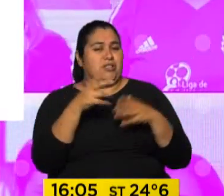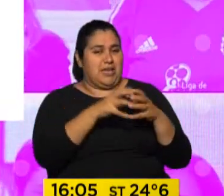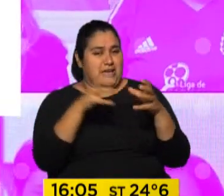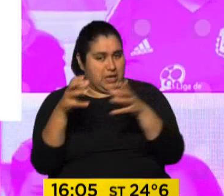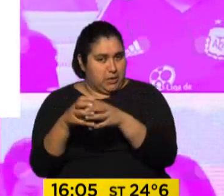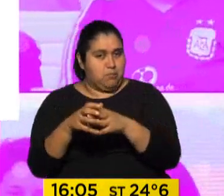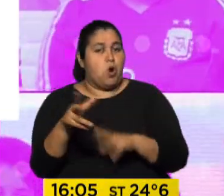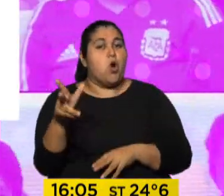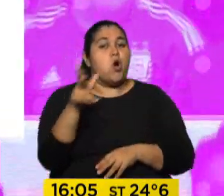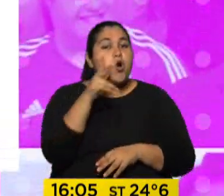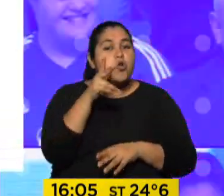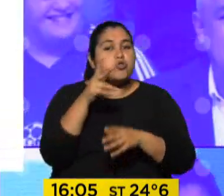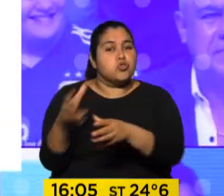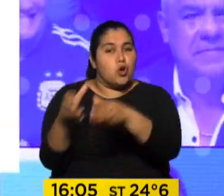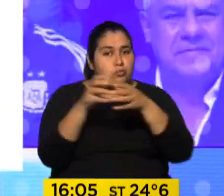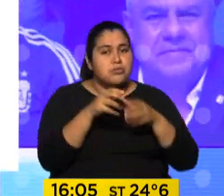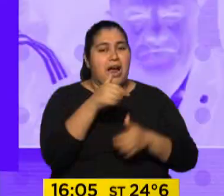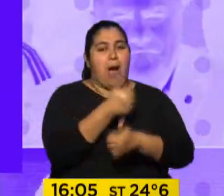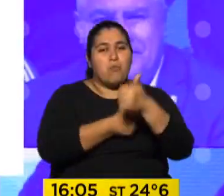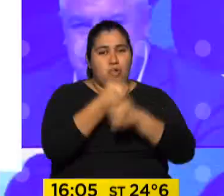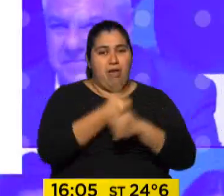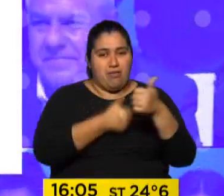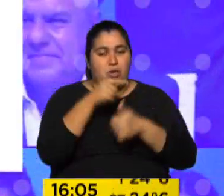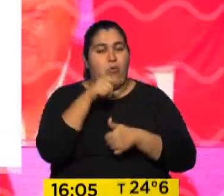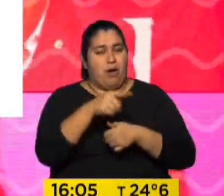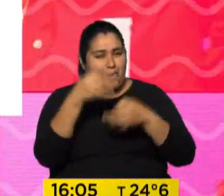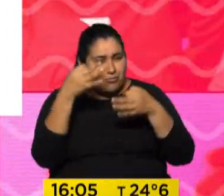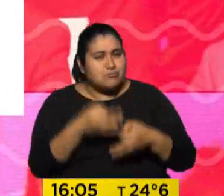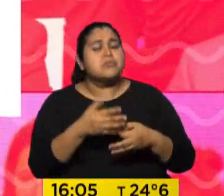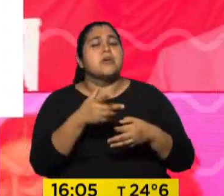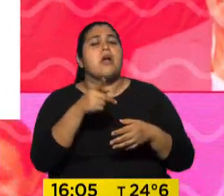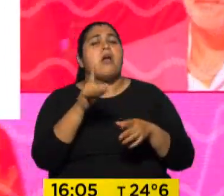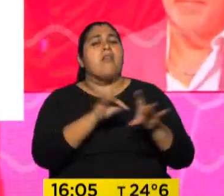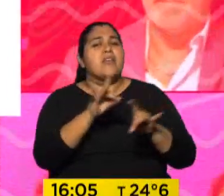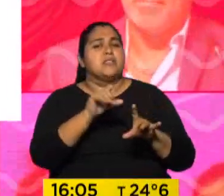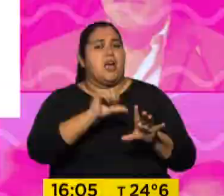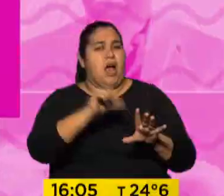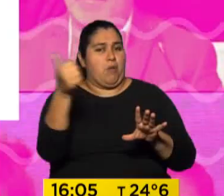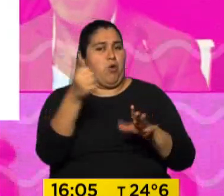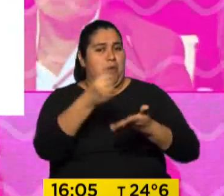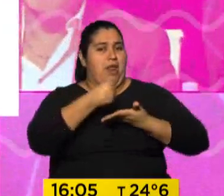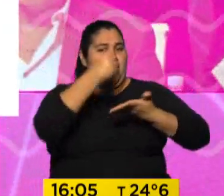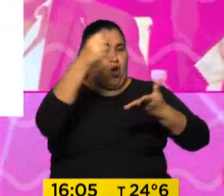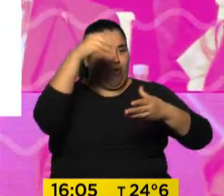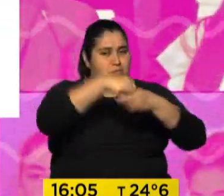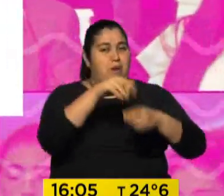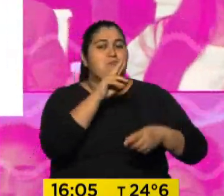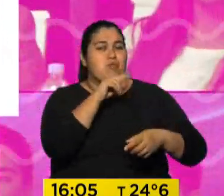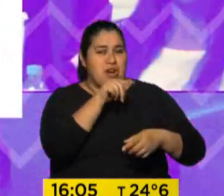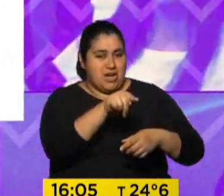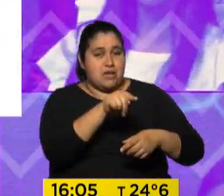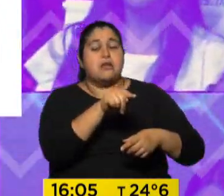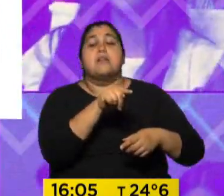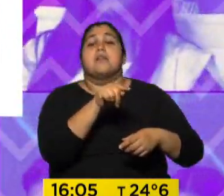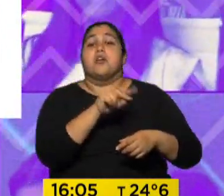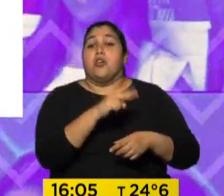cuales 8 acceden a la fase de campeonato en la que se determina el campeón que clasifica a la Copa Libertadores Femenina. A su